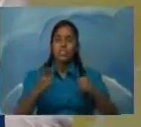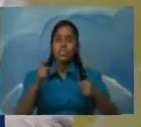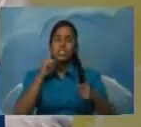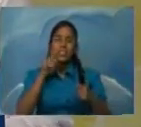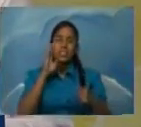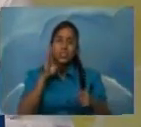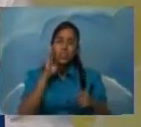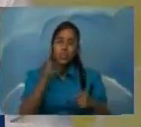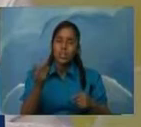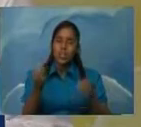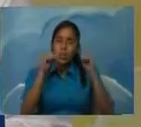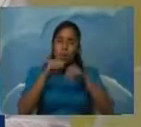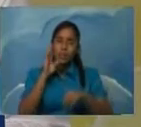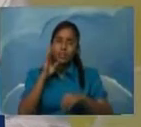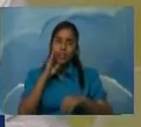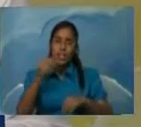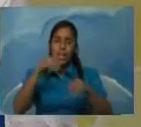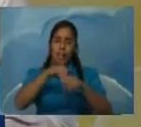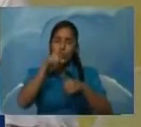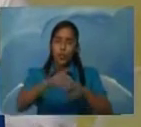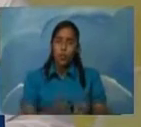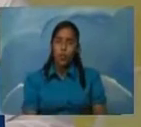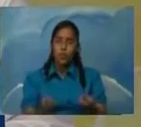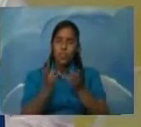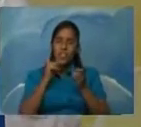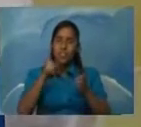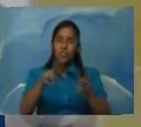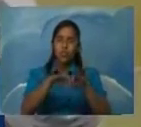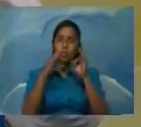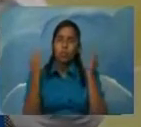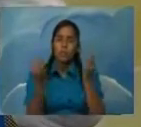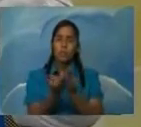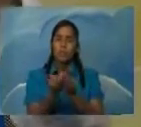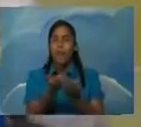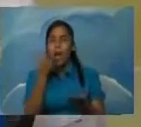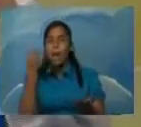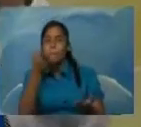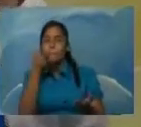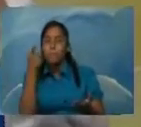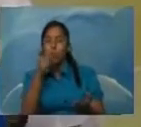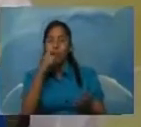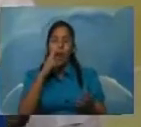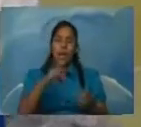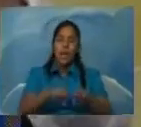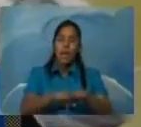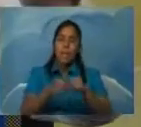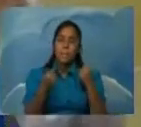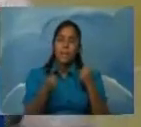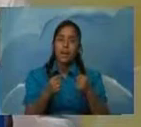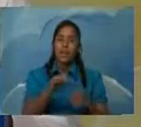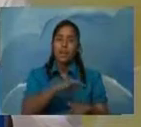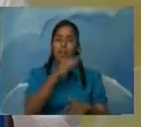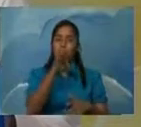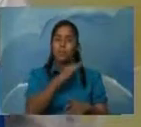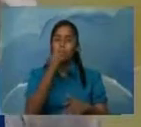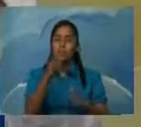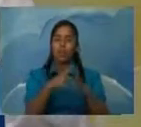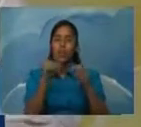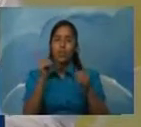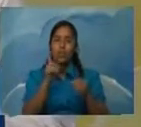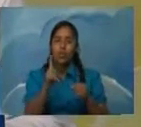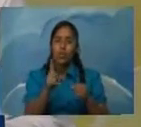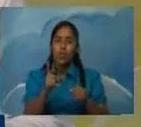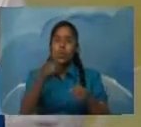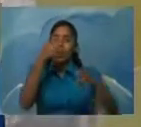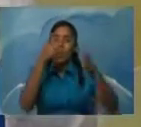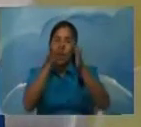haya contaminación en tu vida, en tu familia. Busca el pan espiritual no adulterado, la